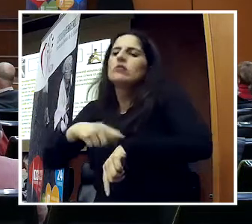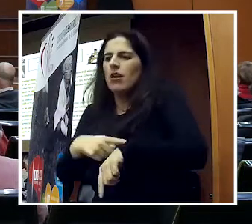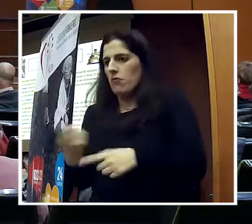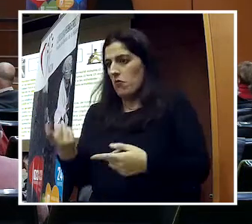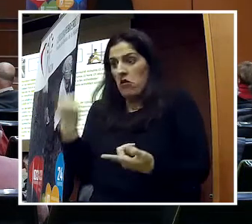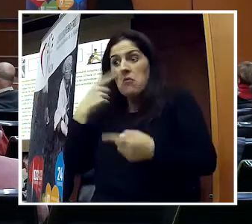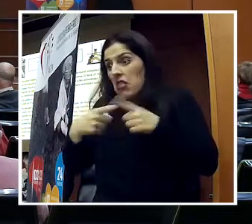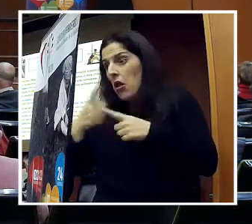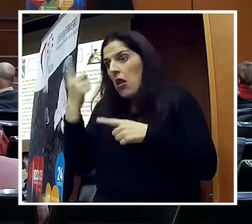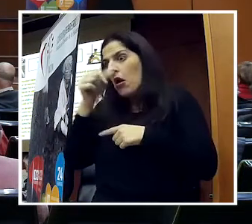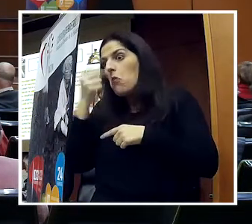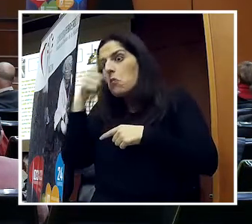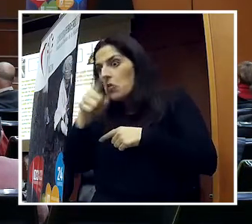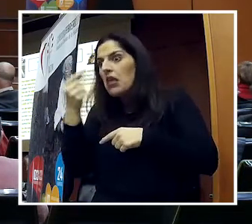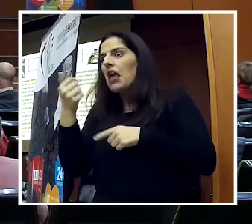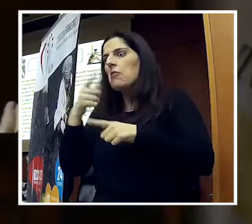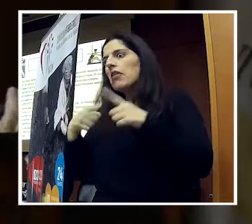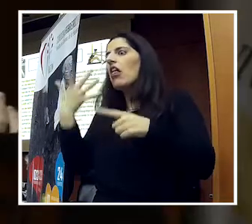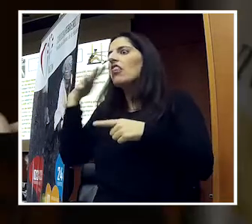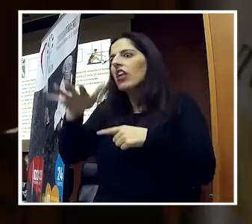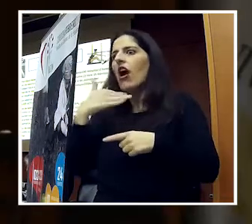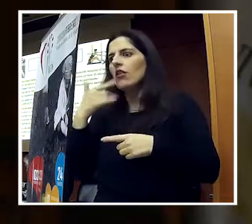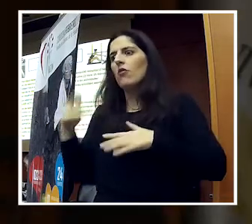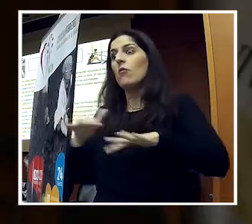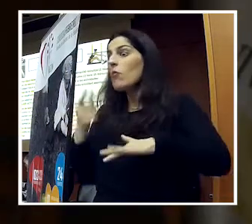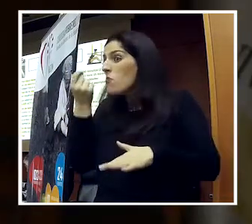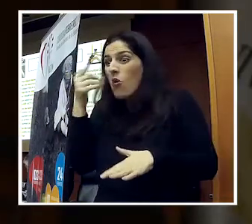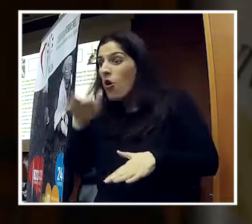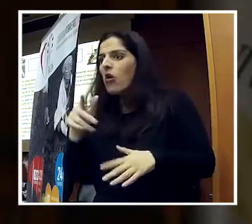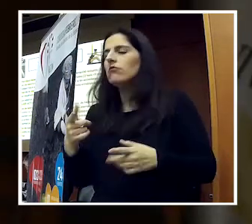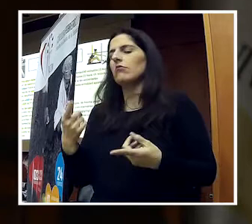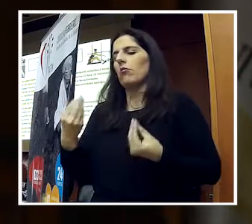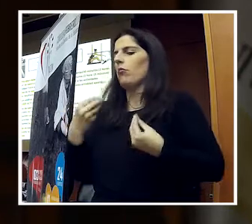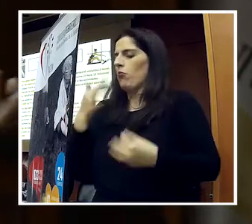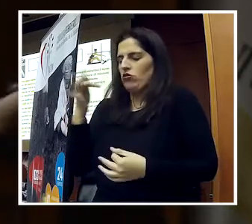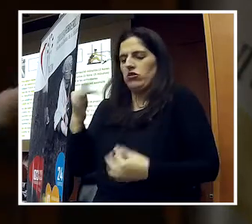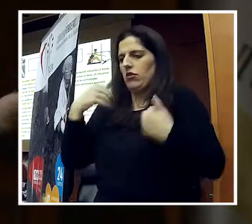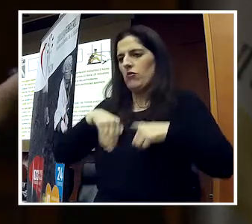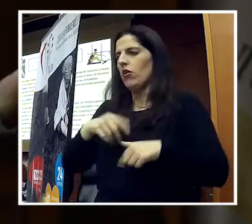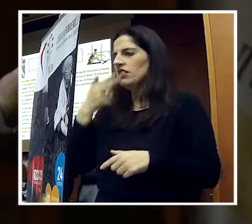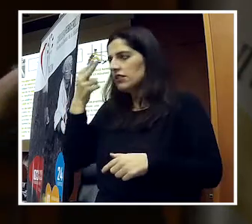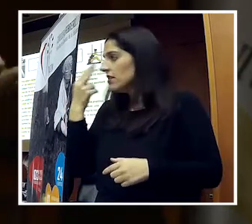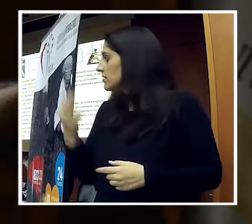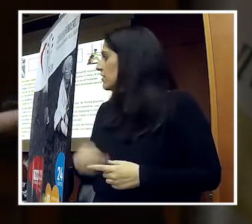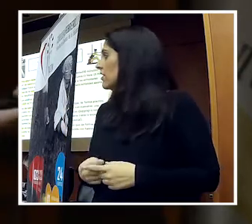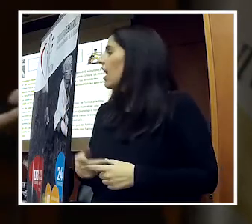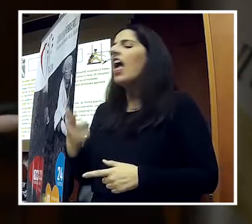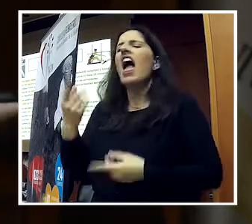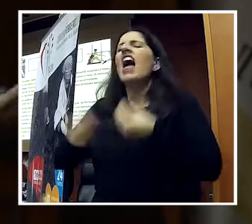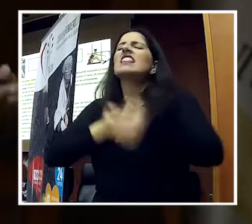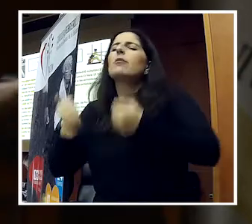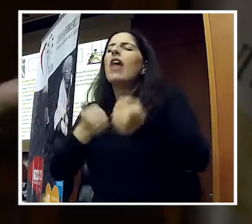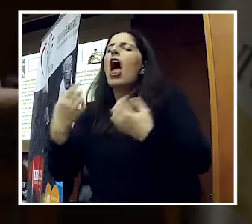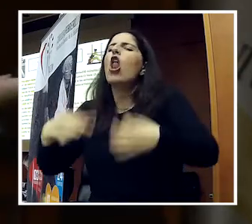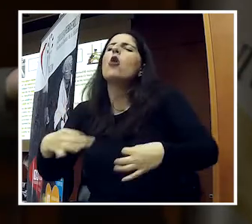ese grupo, si llegamos a esos 150 minutos de actividad física moderada, sería interesante. Pero claro, ¿qué es actividad física moderada? Muchas veces nos preguntamos,